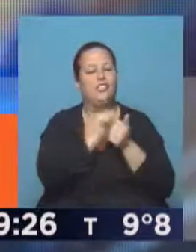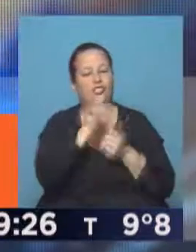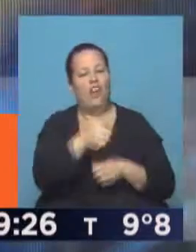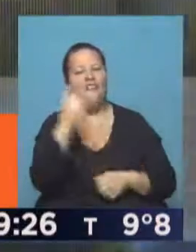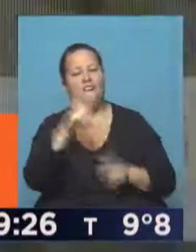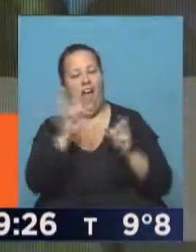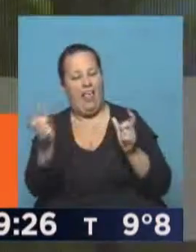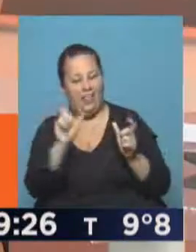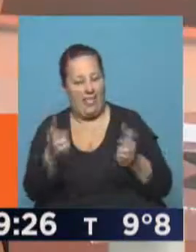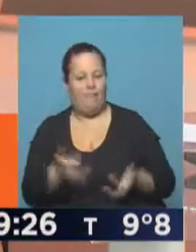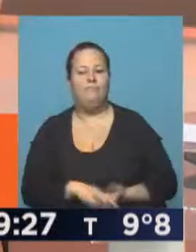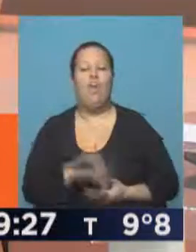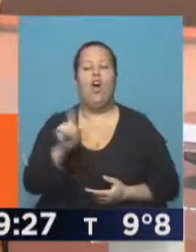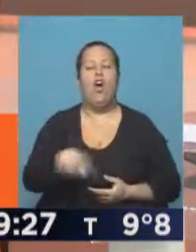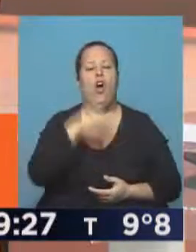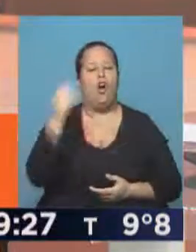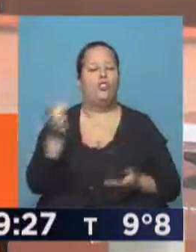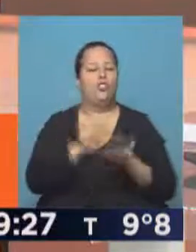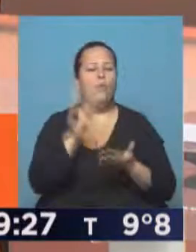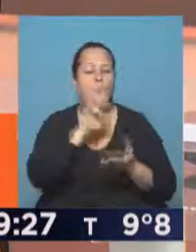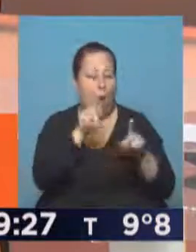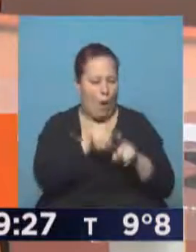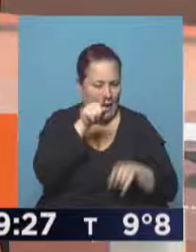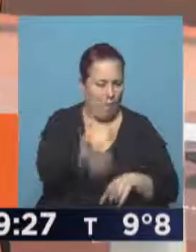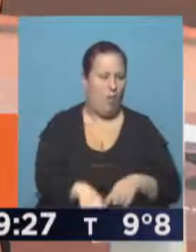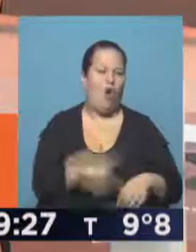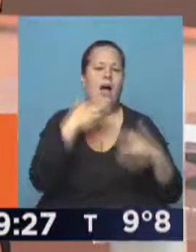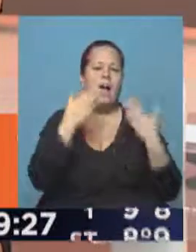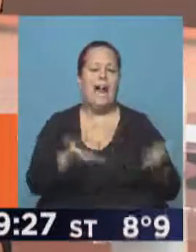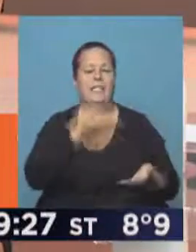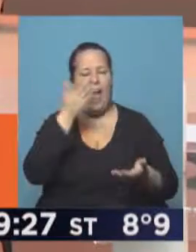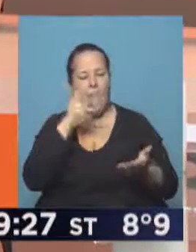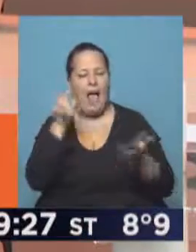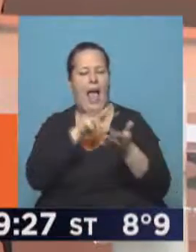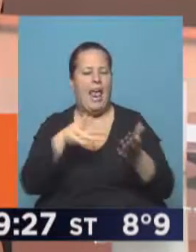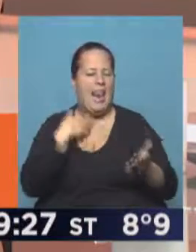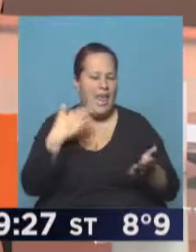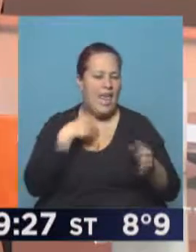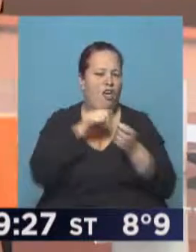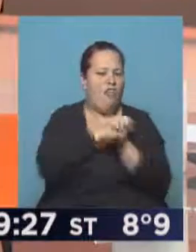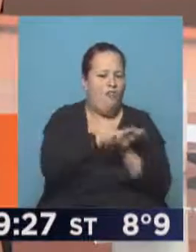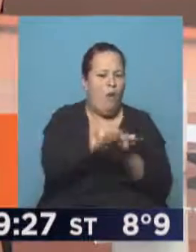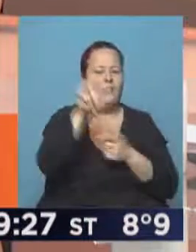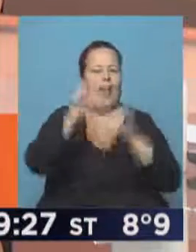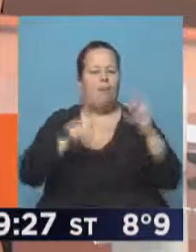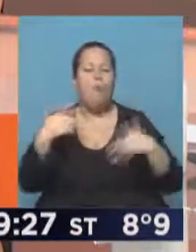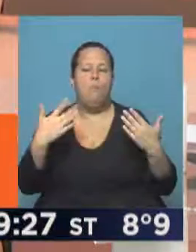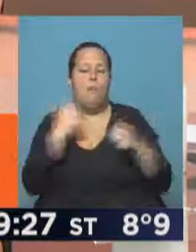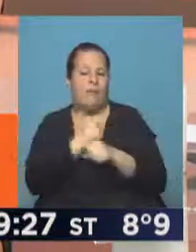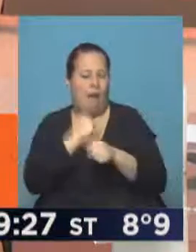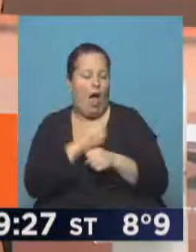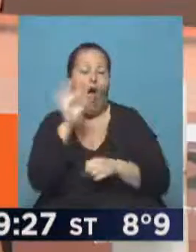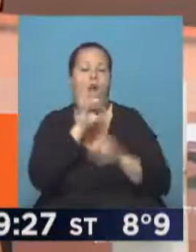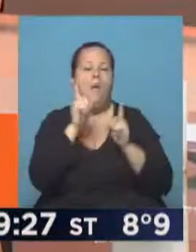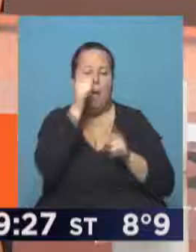y falta la otra, ¿no? Después está la otra parte de mujeres como vos, que bueno, a través de las palabras en los libros y de la influencia pública puede hacer algo, o las